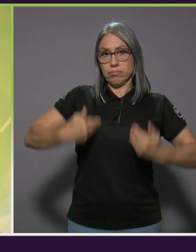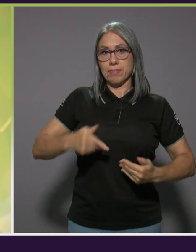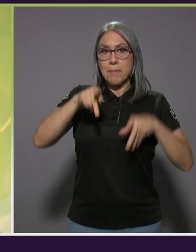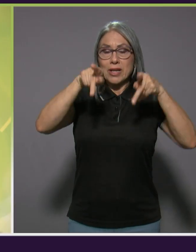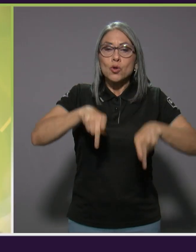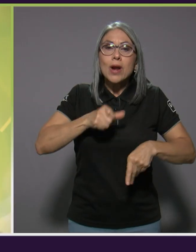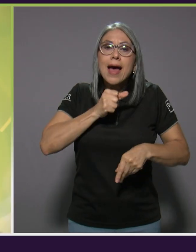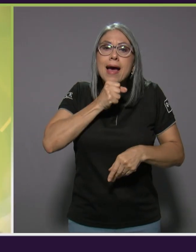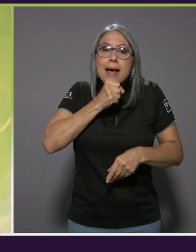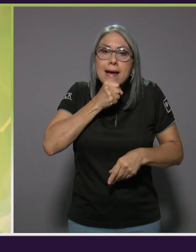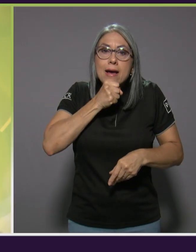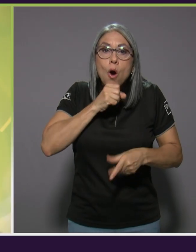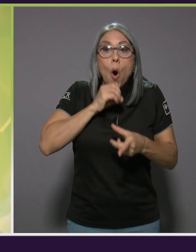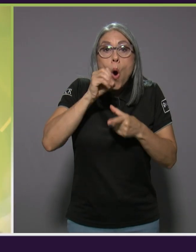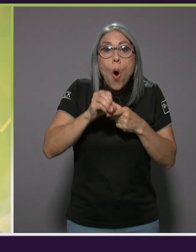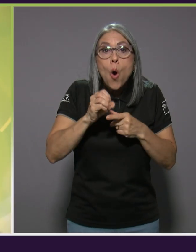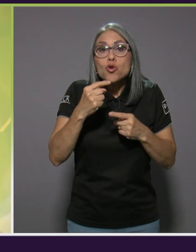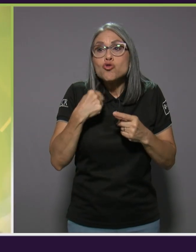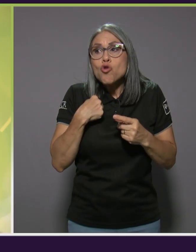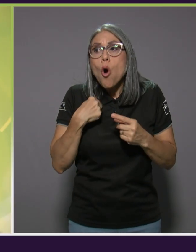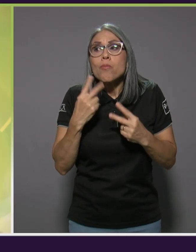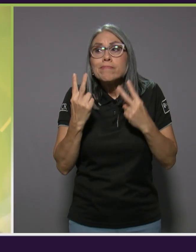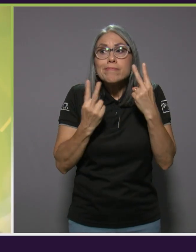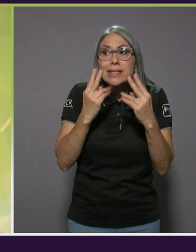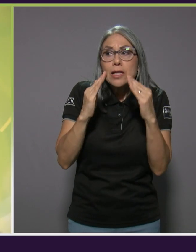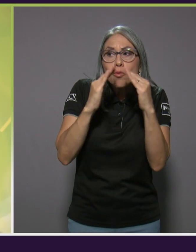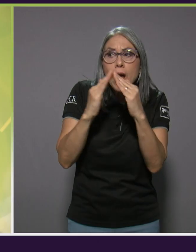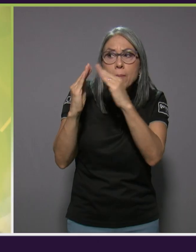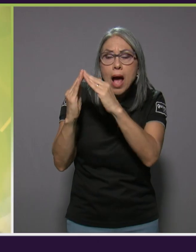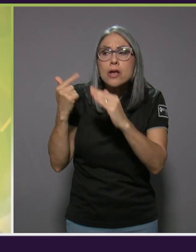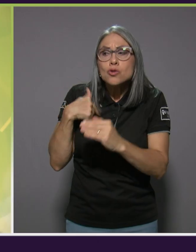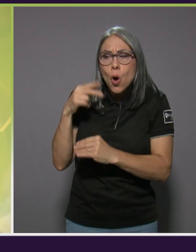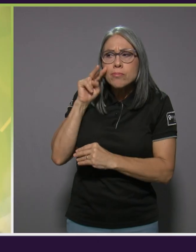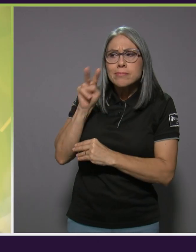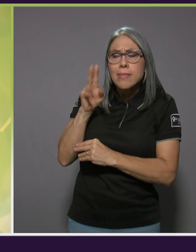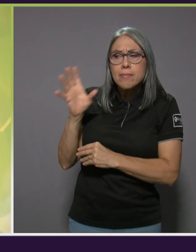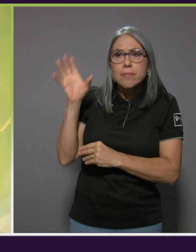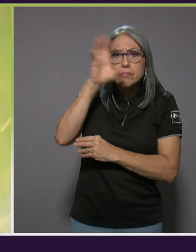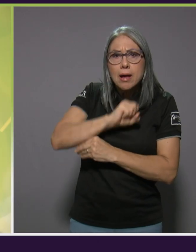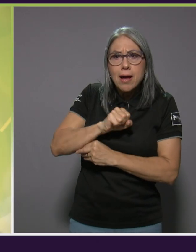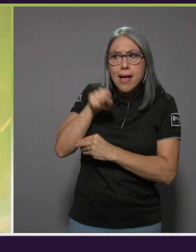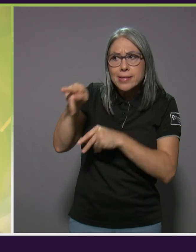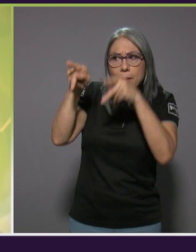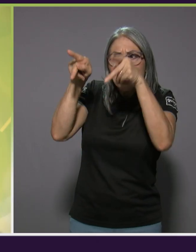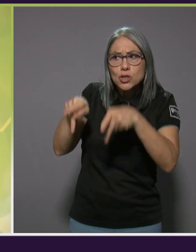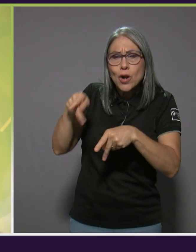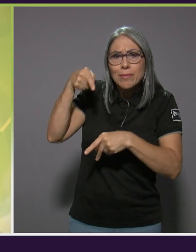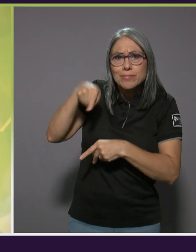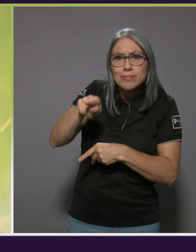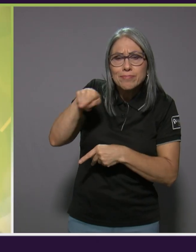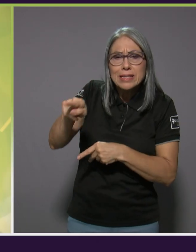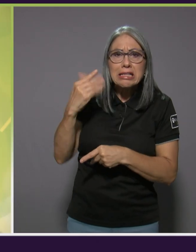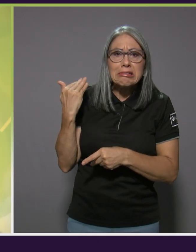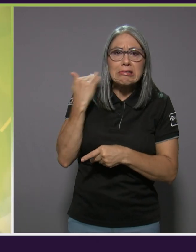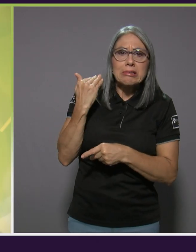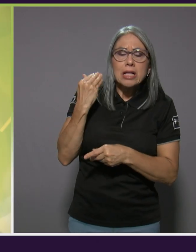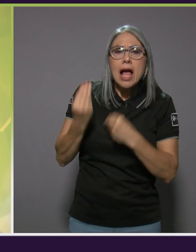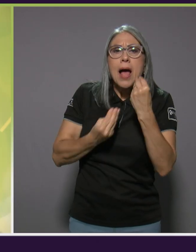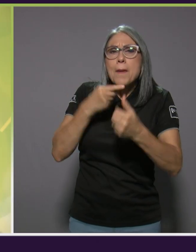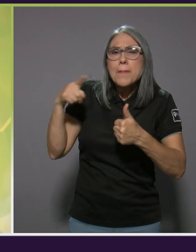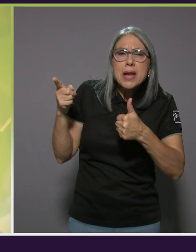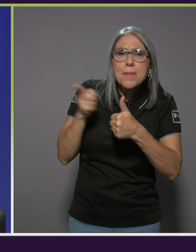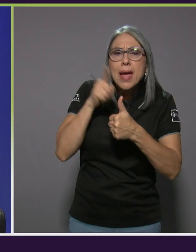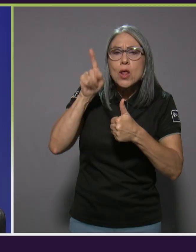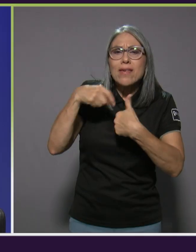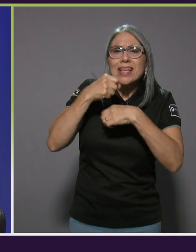o vecina o vecino, conozco que una persona adulta mayor está siendo víctima de violencia, ¿cuál es el primer paso? Muchas